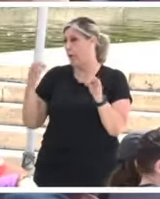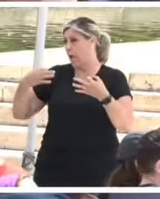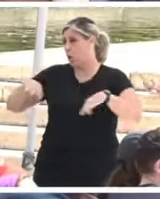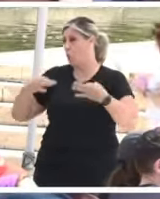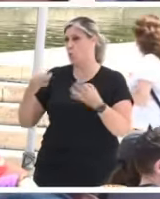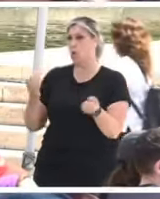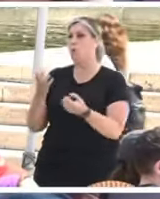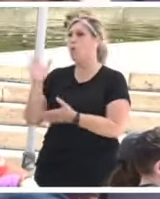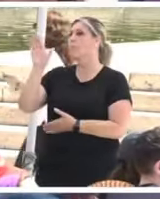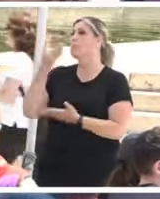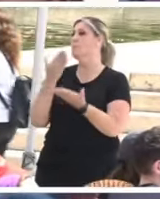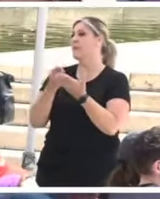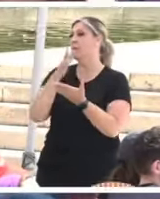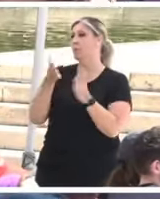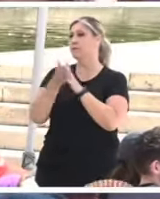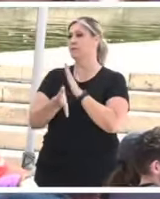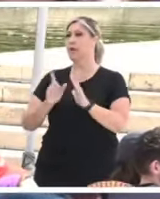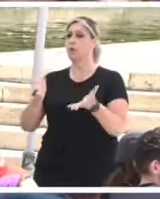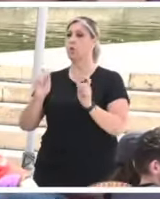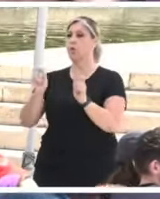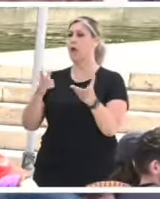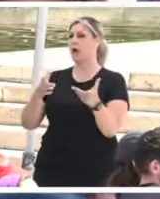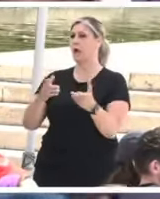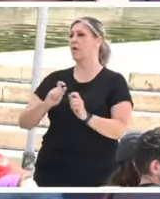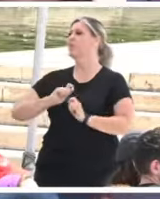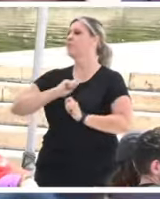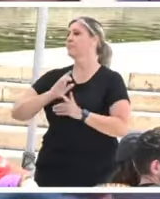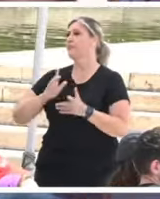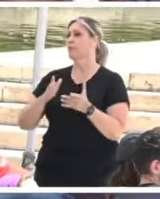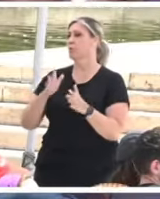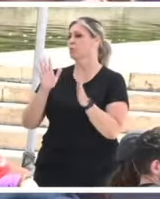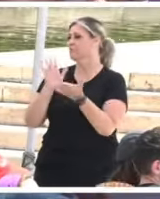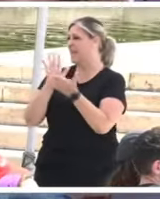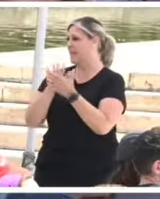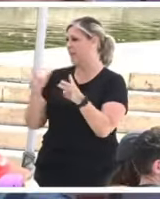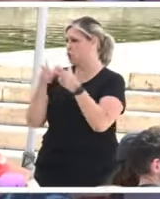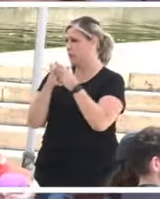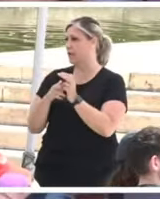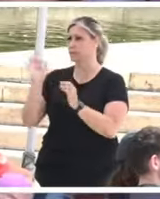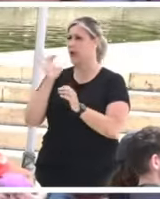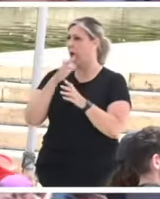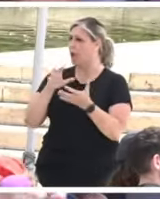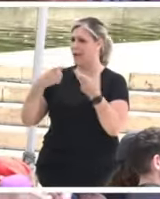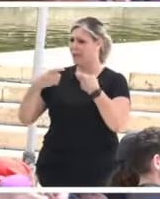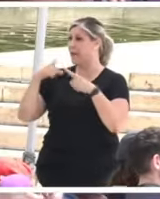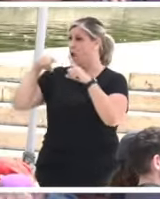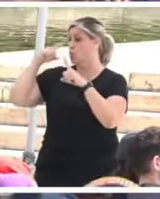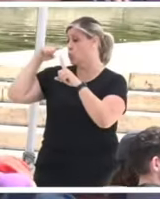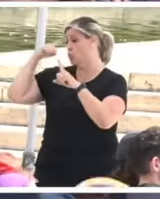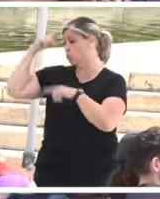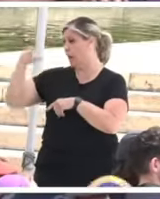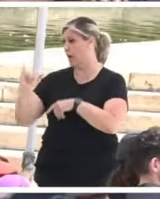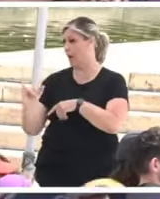dimensión civilizatoria. En estos momentos hay una disputa, hay una guerra cultural, es cierto, y la disputa se